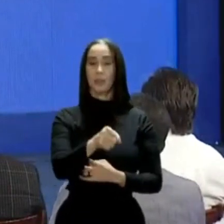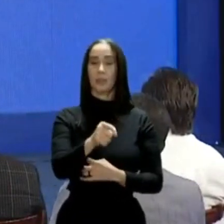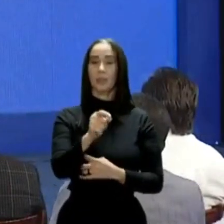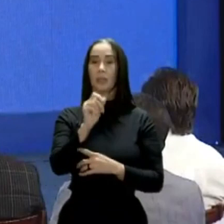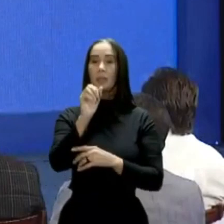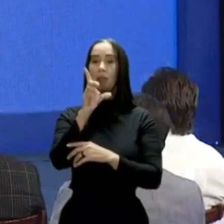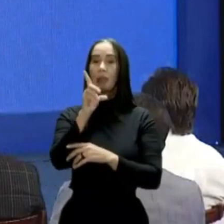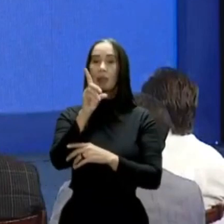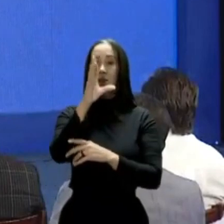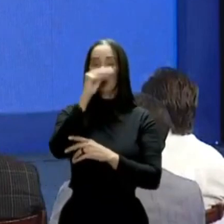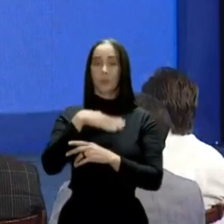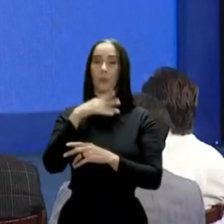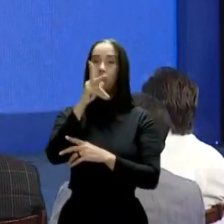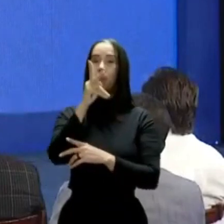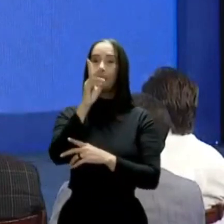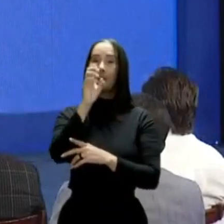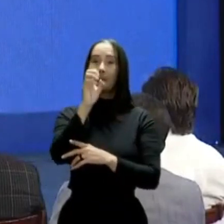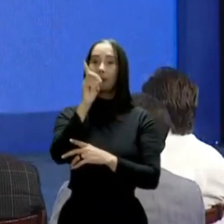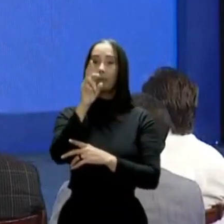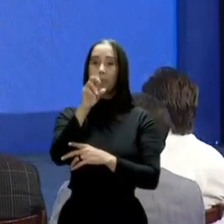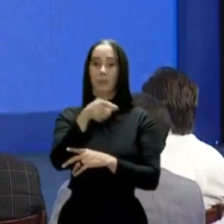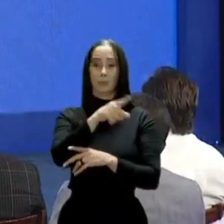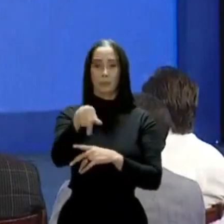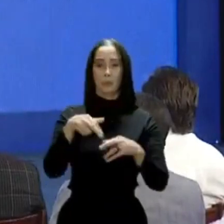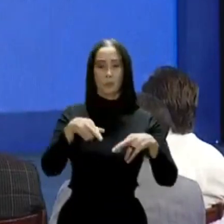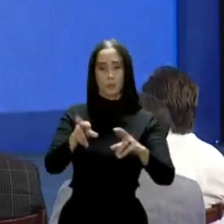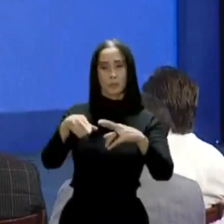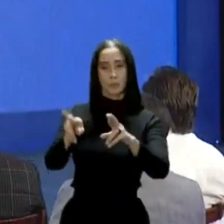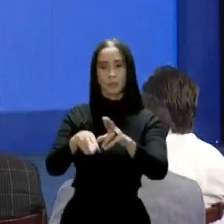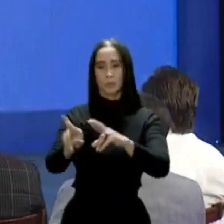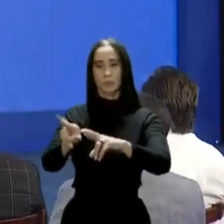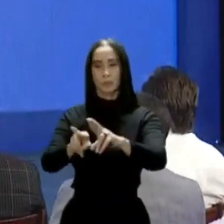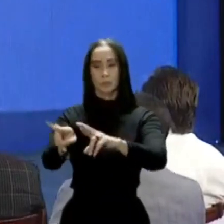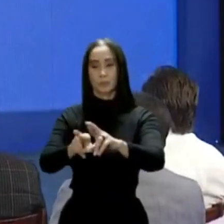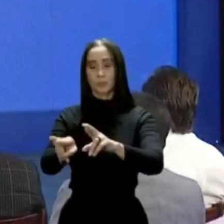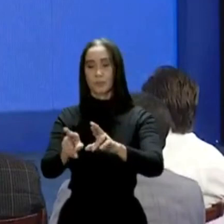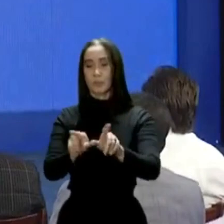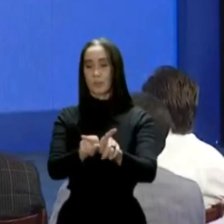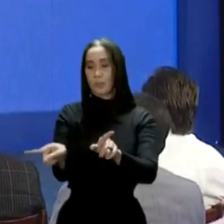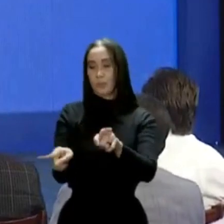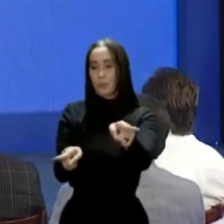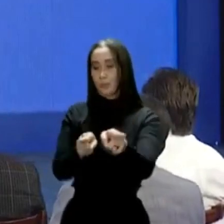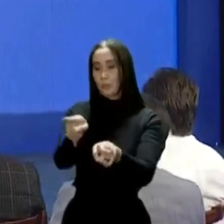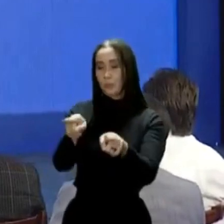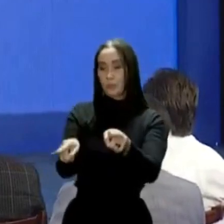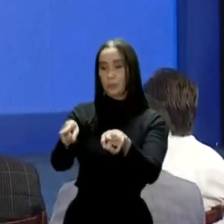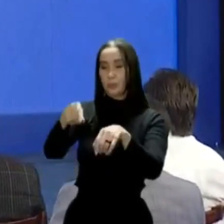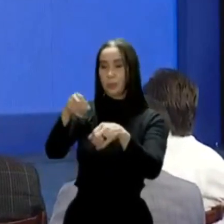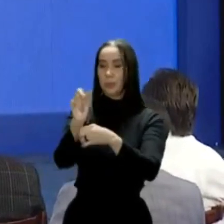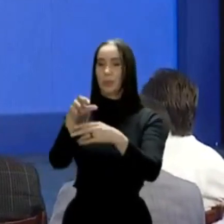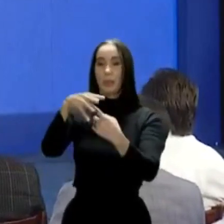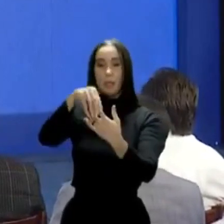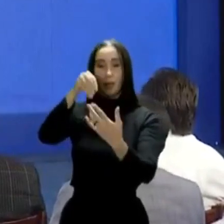Don Pedro. Fíjense todos estos sistemas de riego que están aquí, que alimentan todas estas áreas productivas de